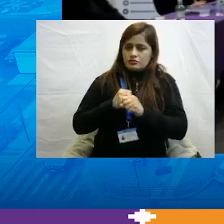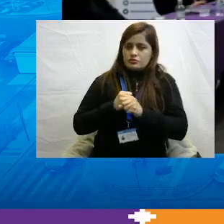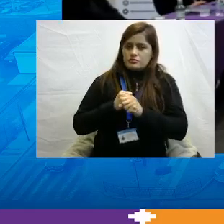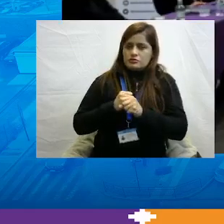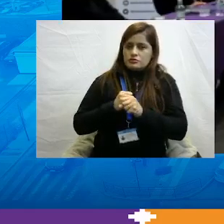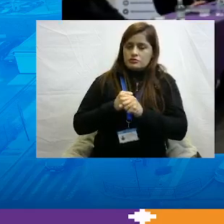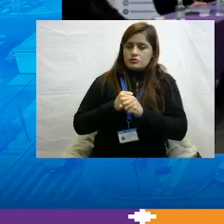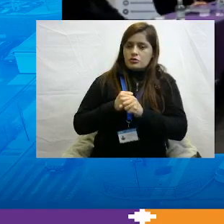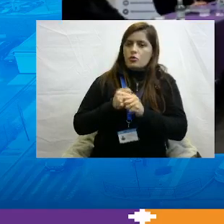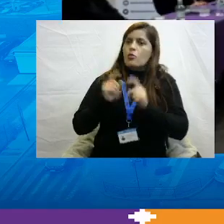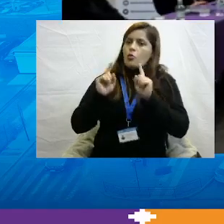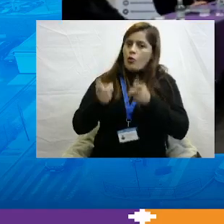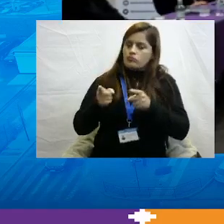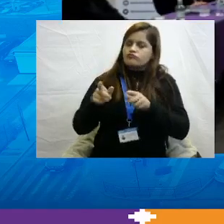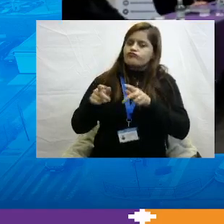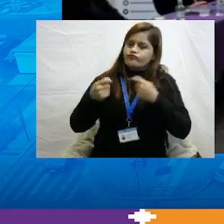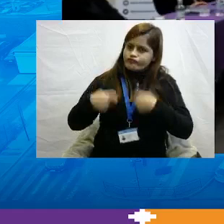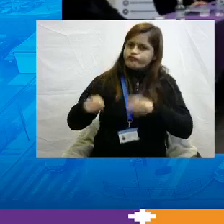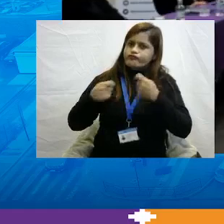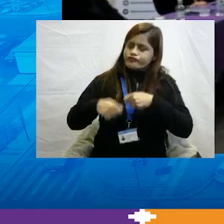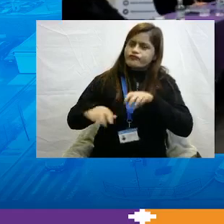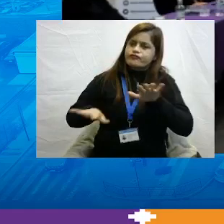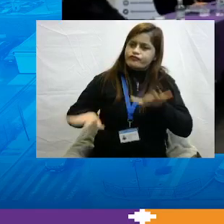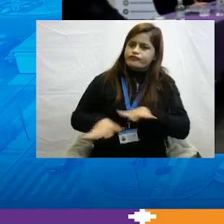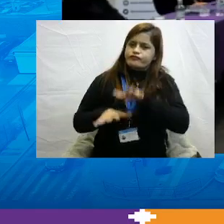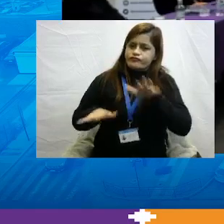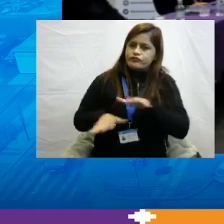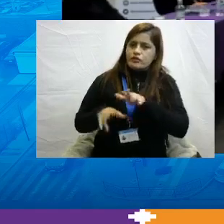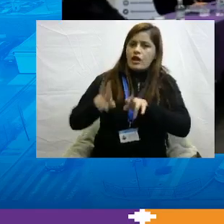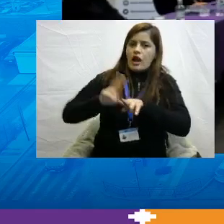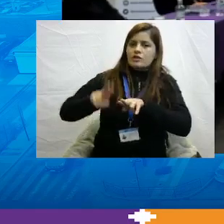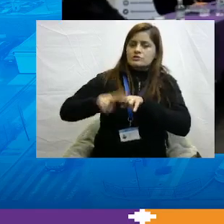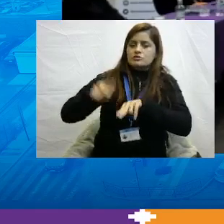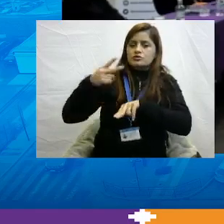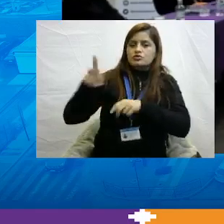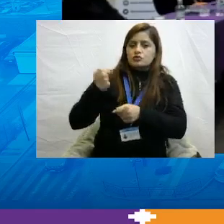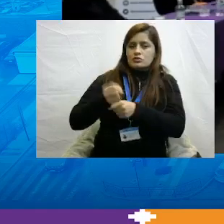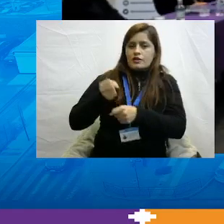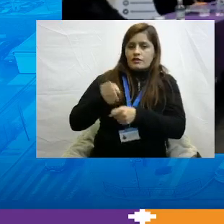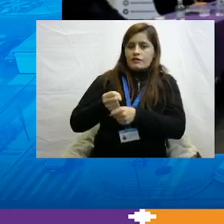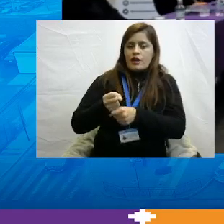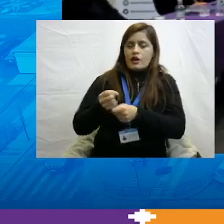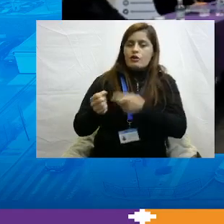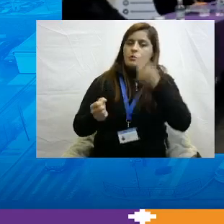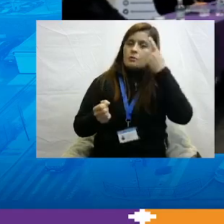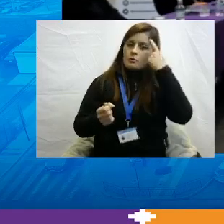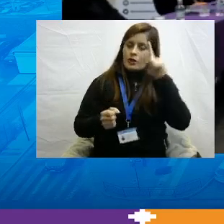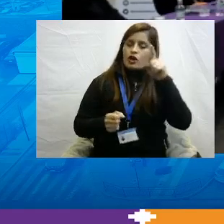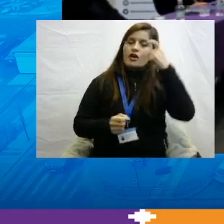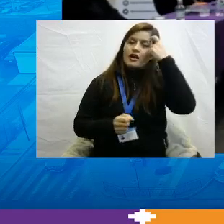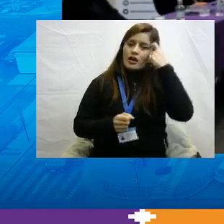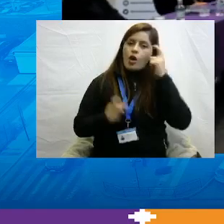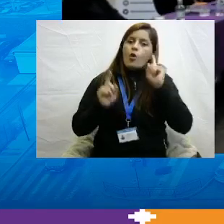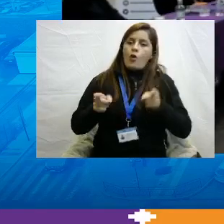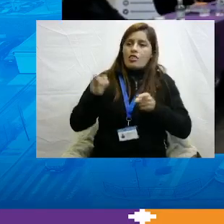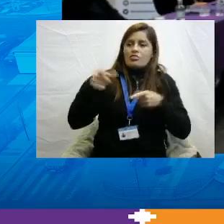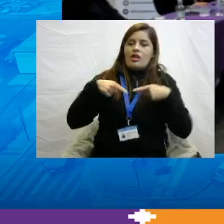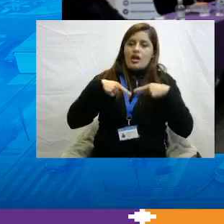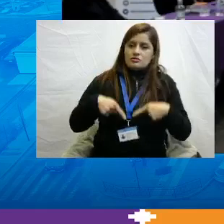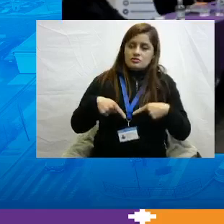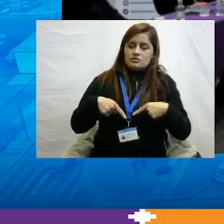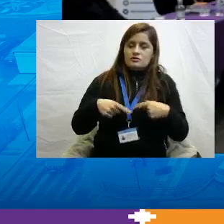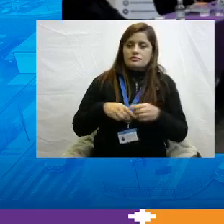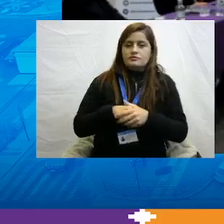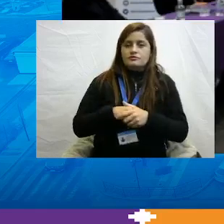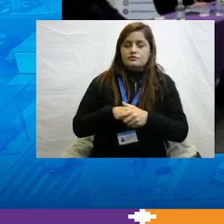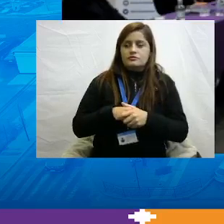que sin embargo intenta de todas formas hacer su trabajo, pero creemos que es tiempo que también descanse. Si